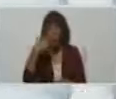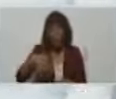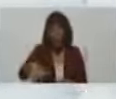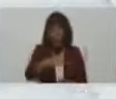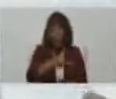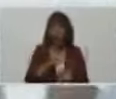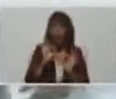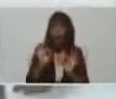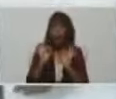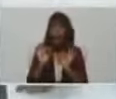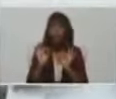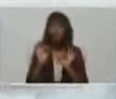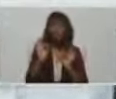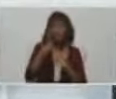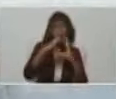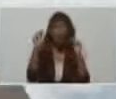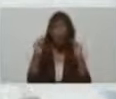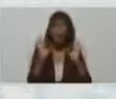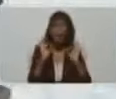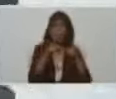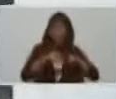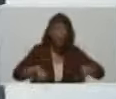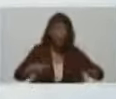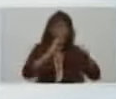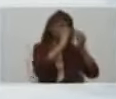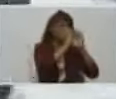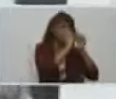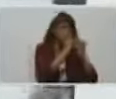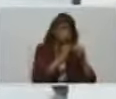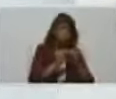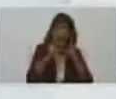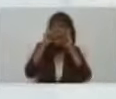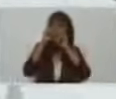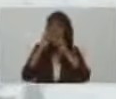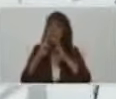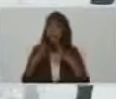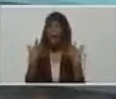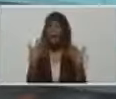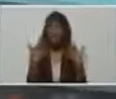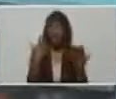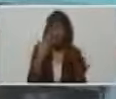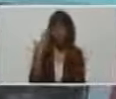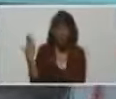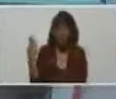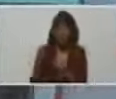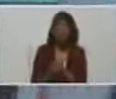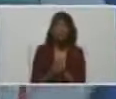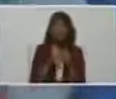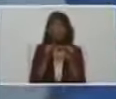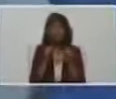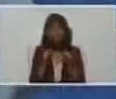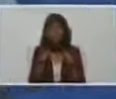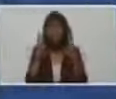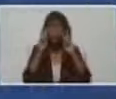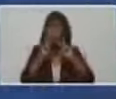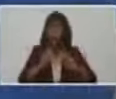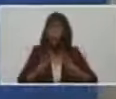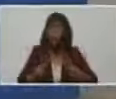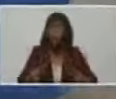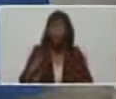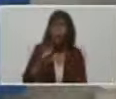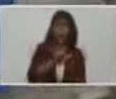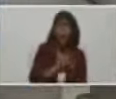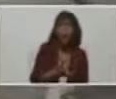donde están todos los espacios recuperados. Esta es la parte de emergencia y seguimos hacia